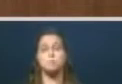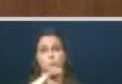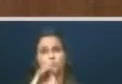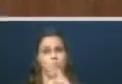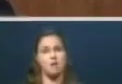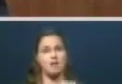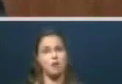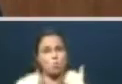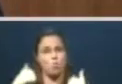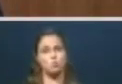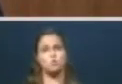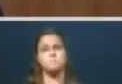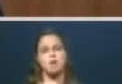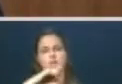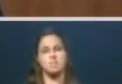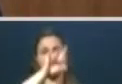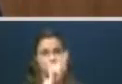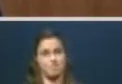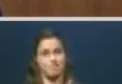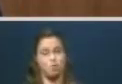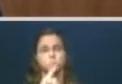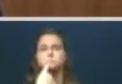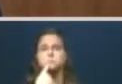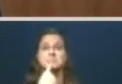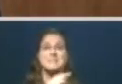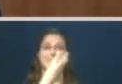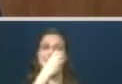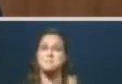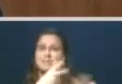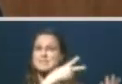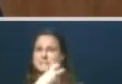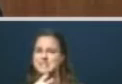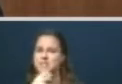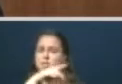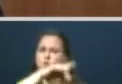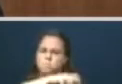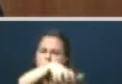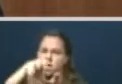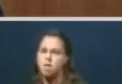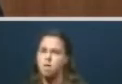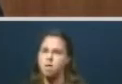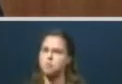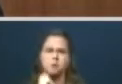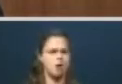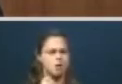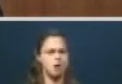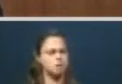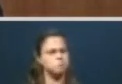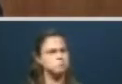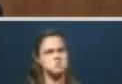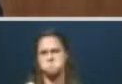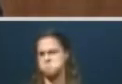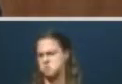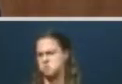primaria mantiene en los más de 3600 constructores de castilla y león' la intensidad y la frecuencia del servicio en el mismo nivel